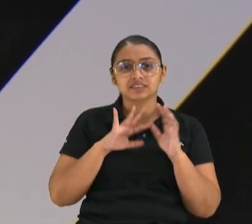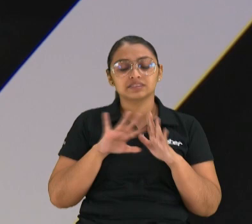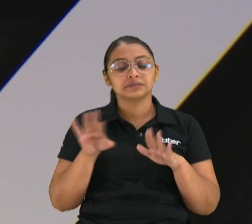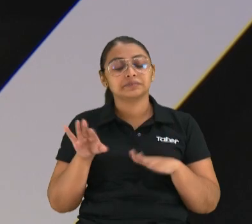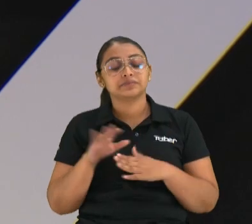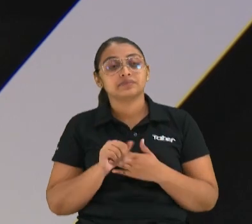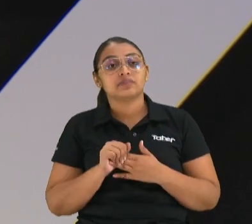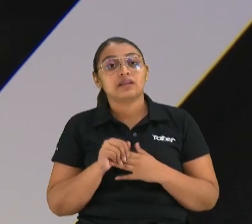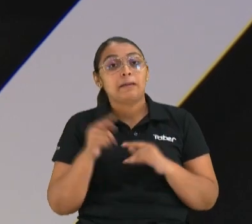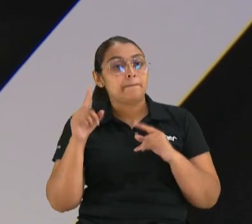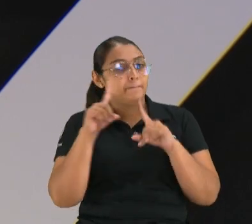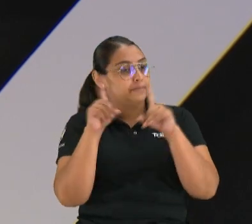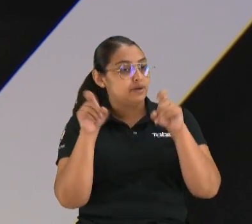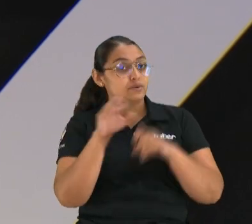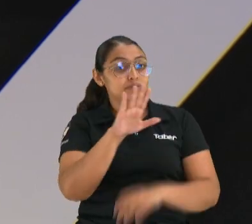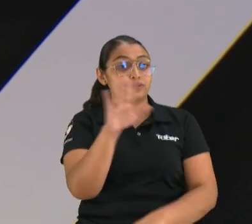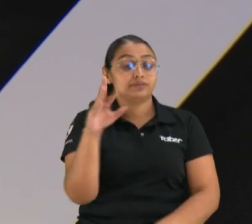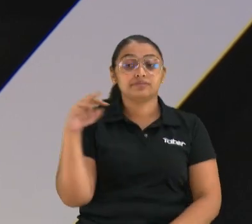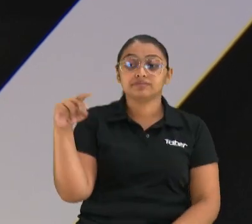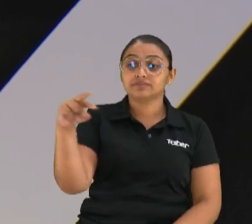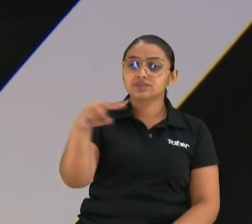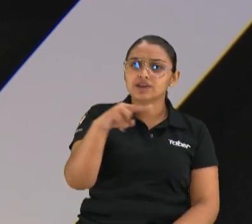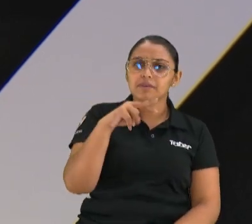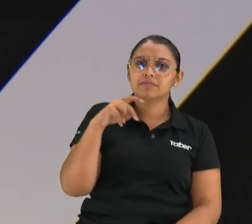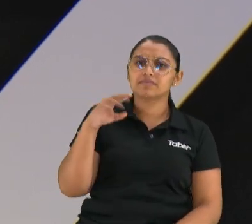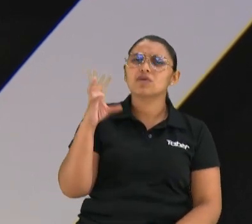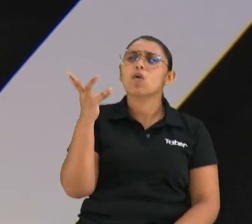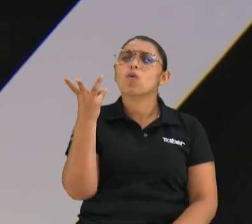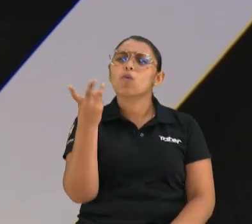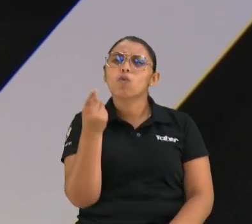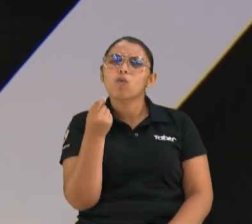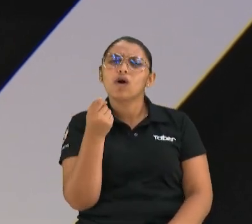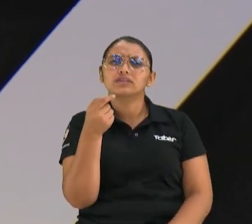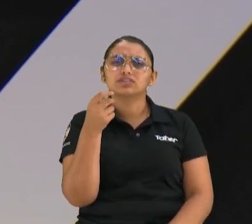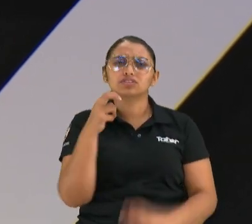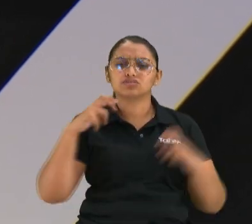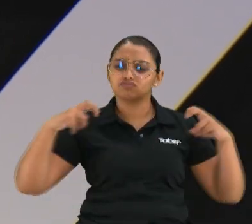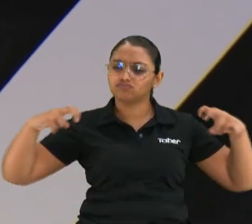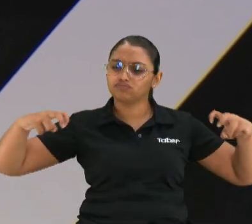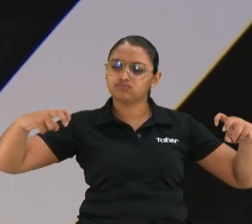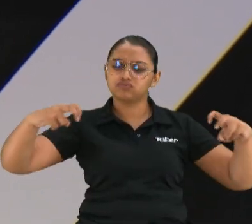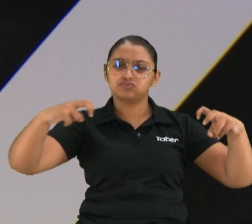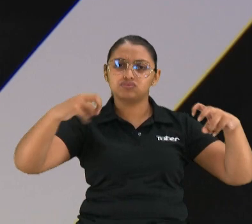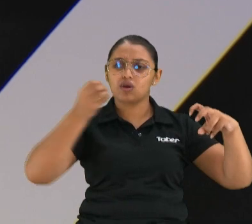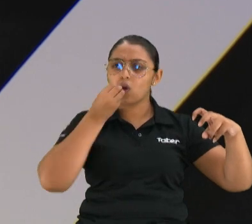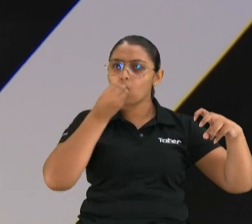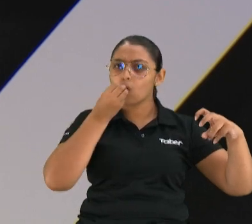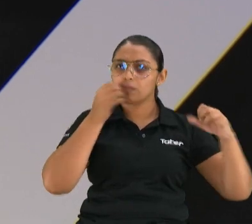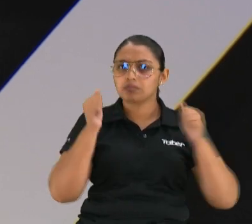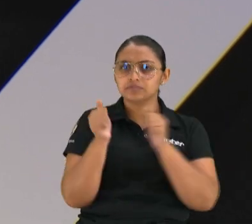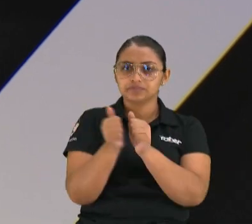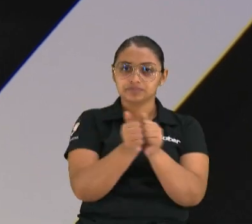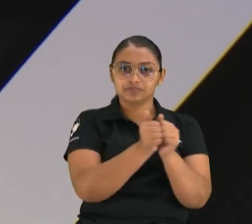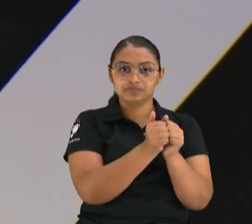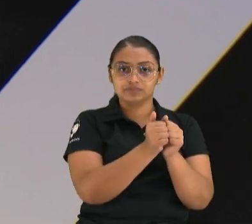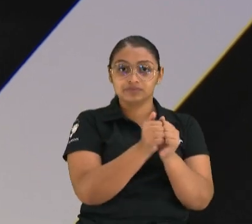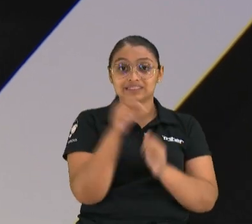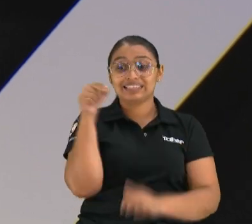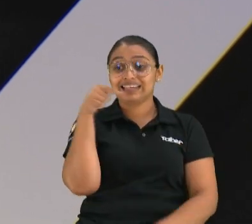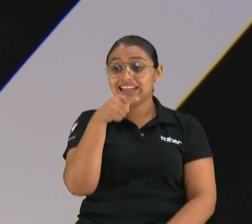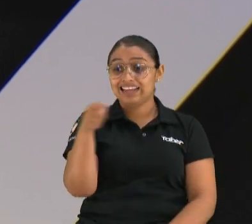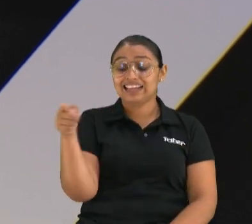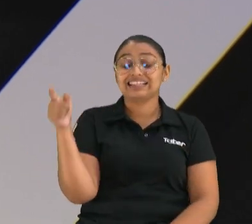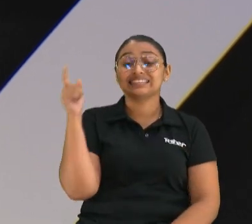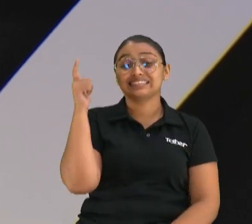se sientan a su mesa a diario y aquí viene lo triste Dime con quién andas